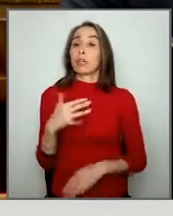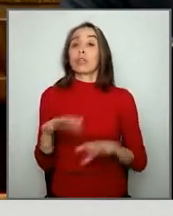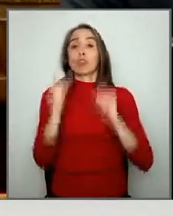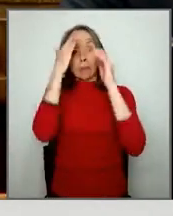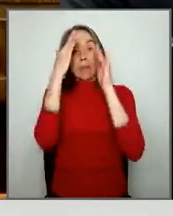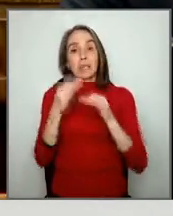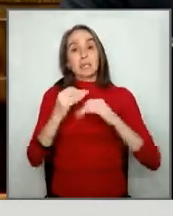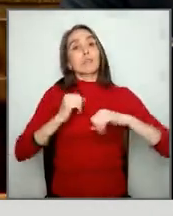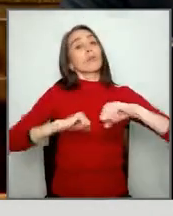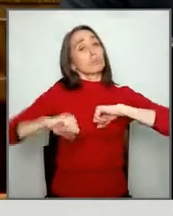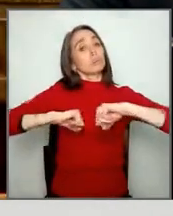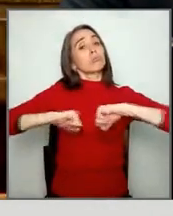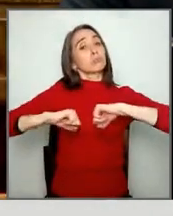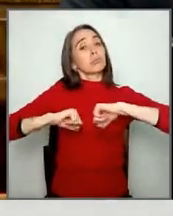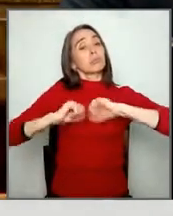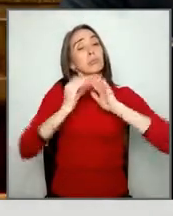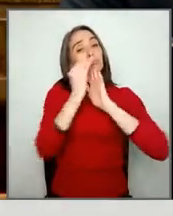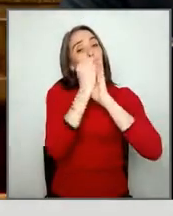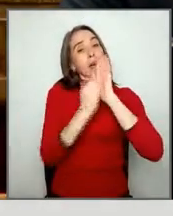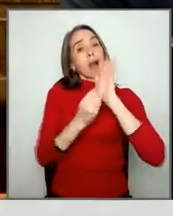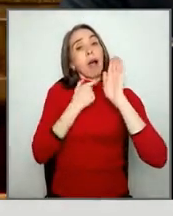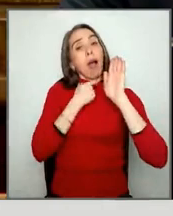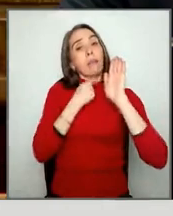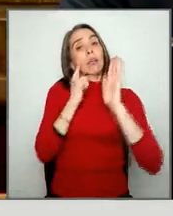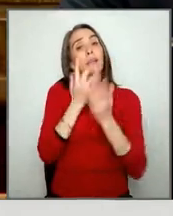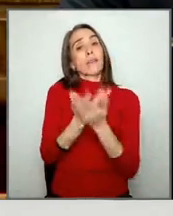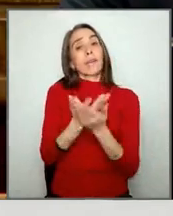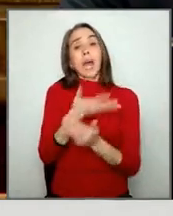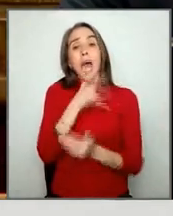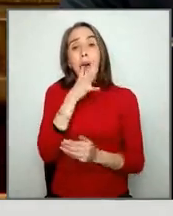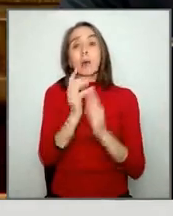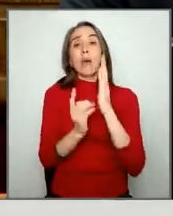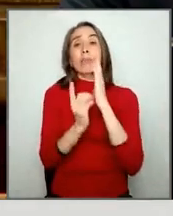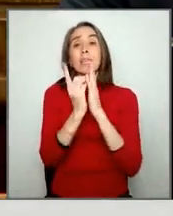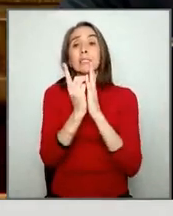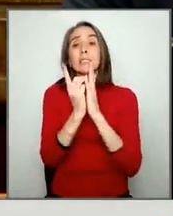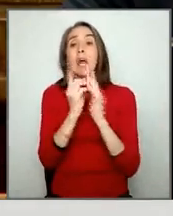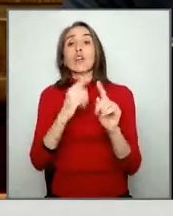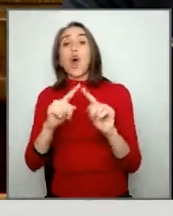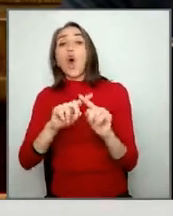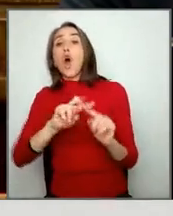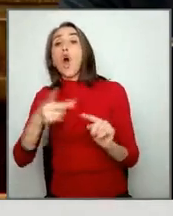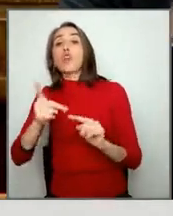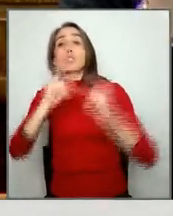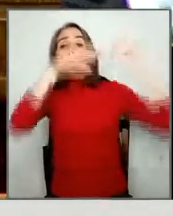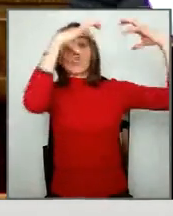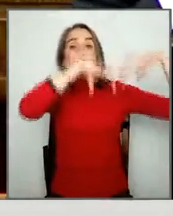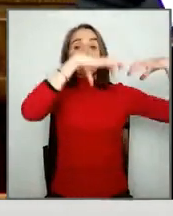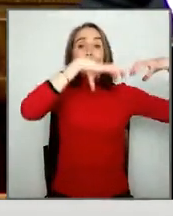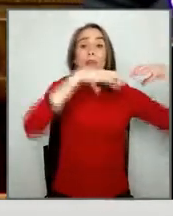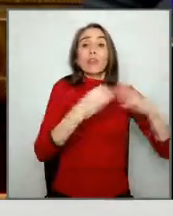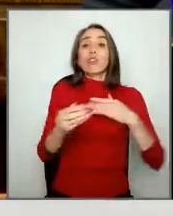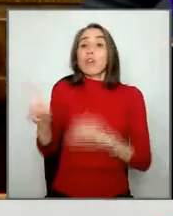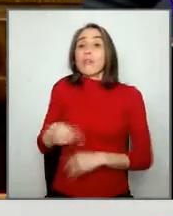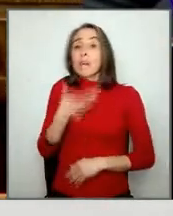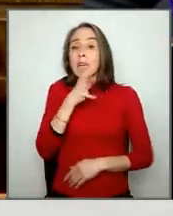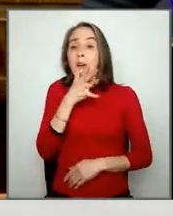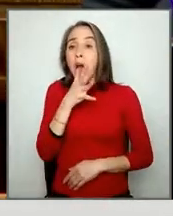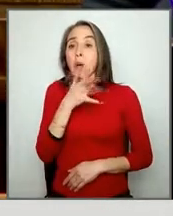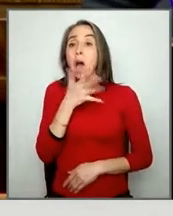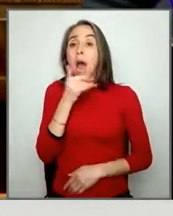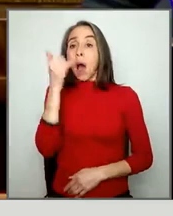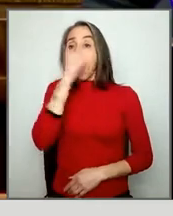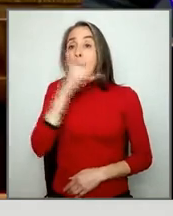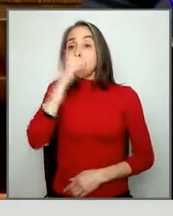garantizar una adecuada disponibilidad hídrica y el desarrollo de fuentes alternativas para la agricultura la reutilización de aguas grises